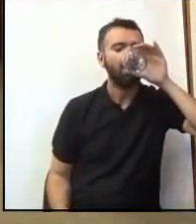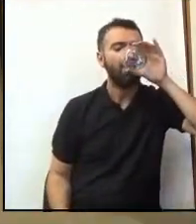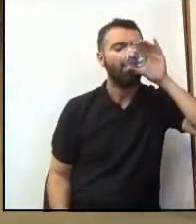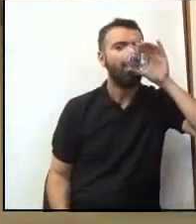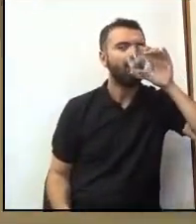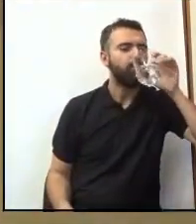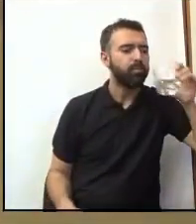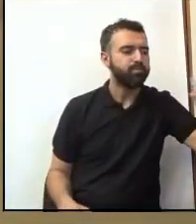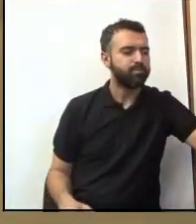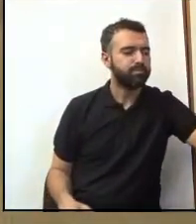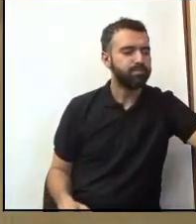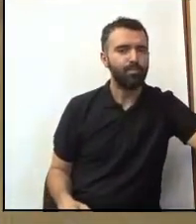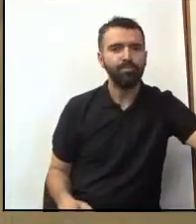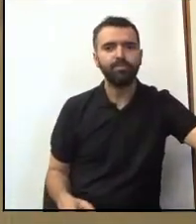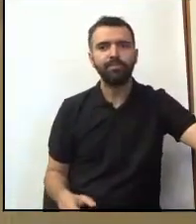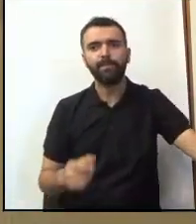Y una manzana podría todo.